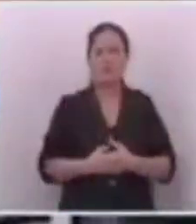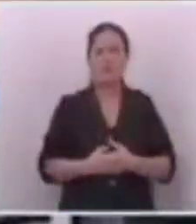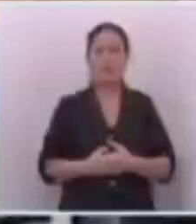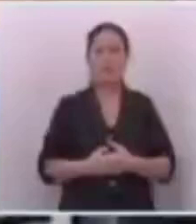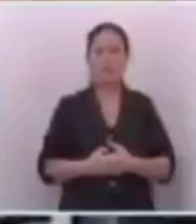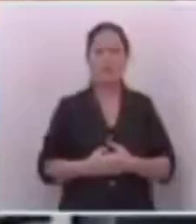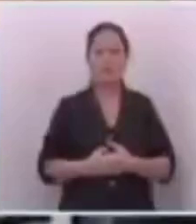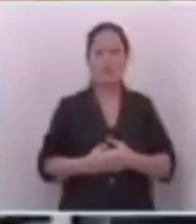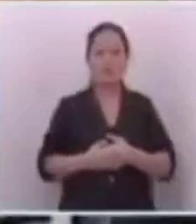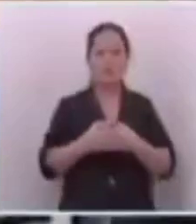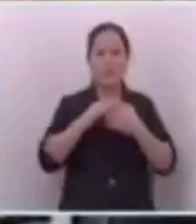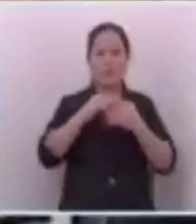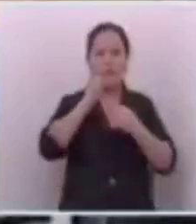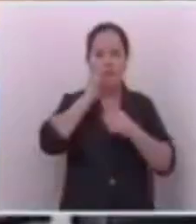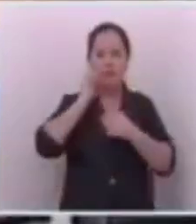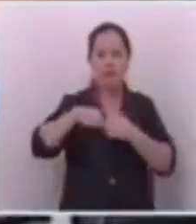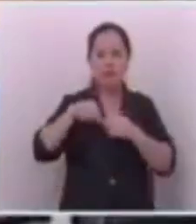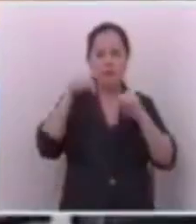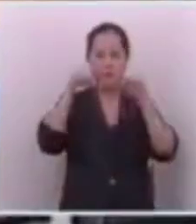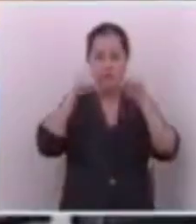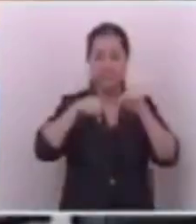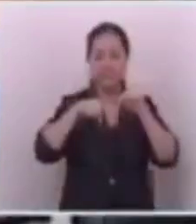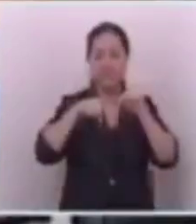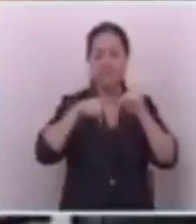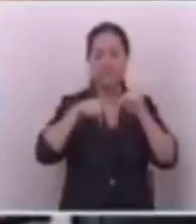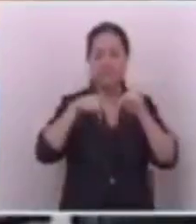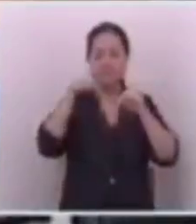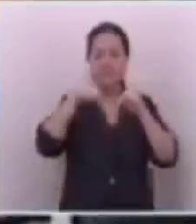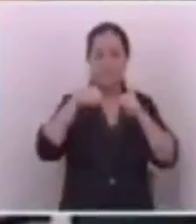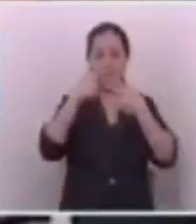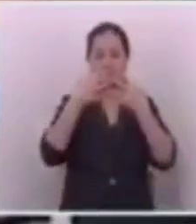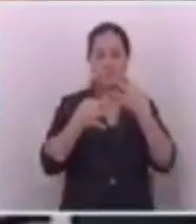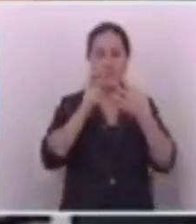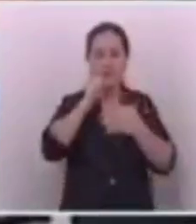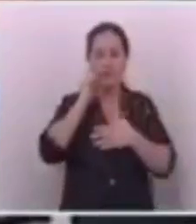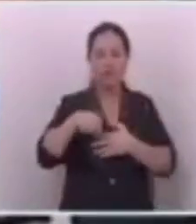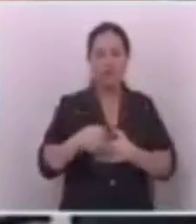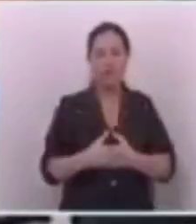se queda a medias, señores. Se queda a medias.